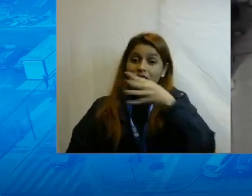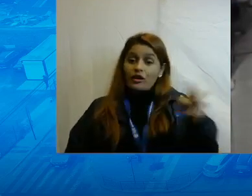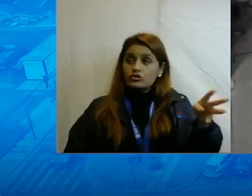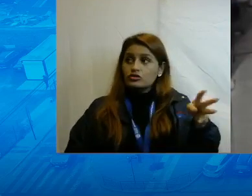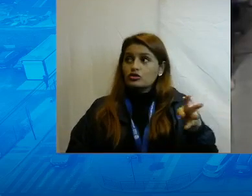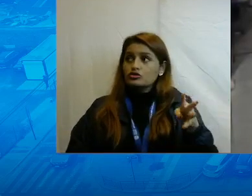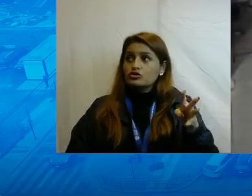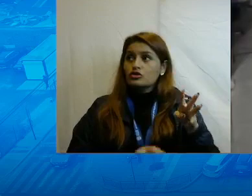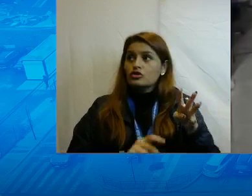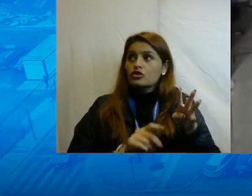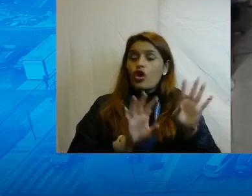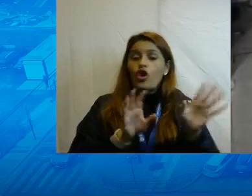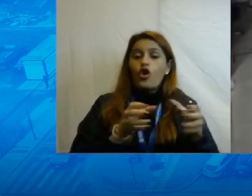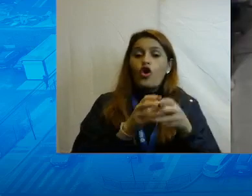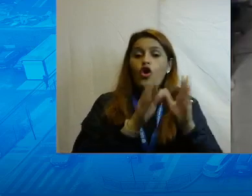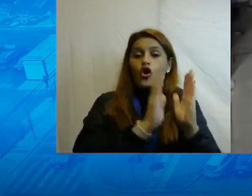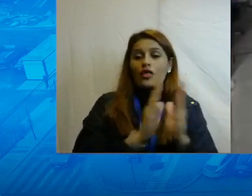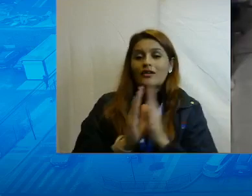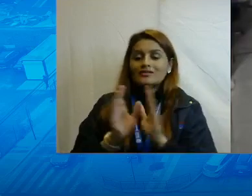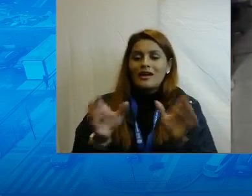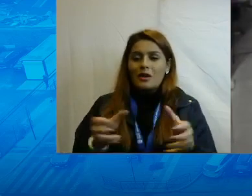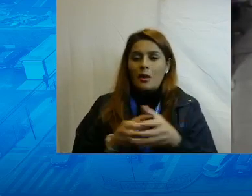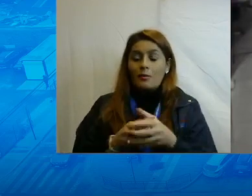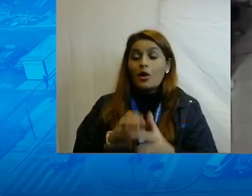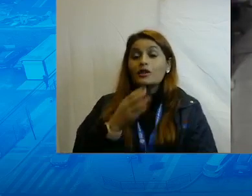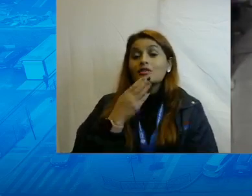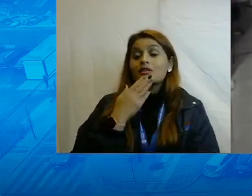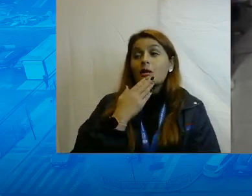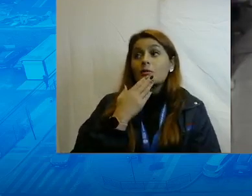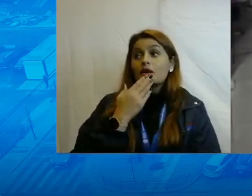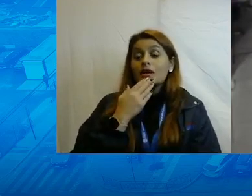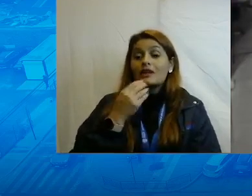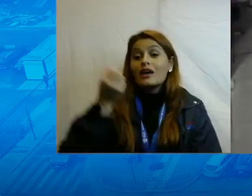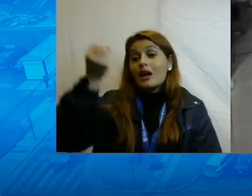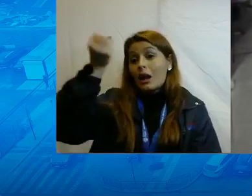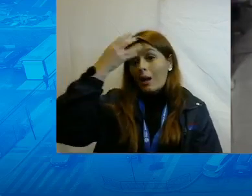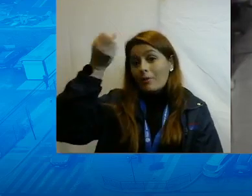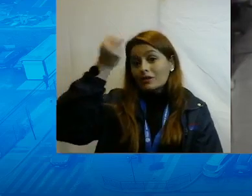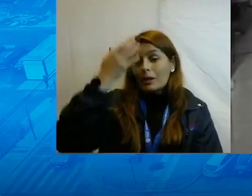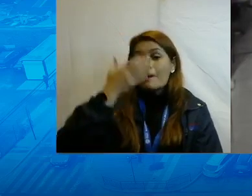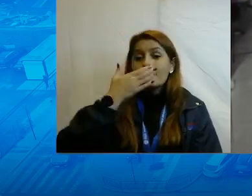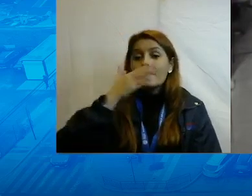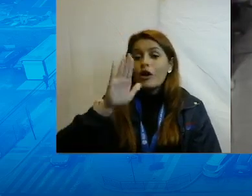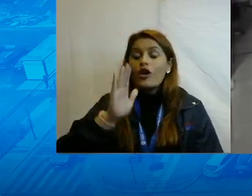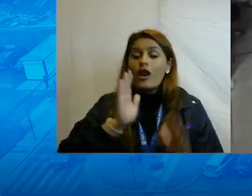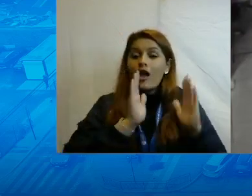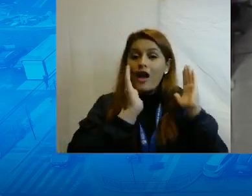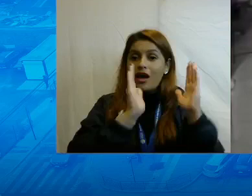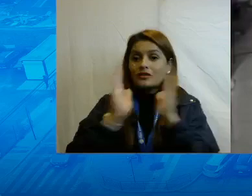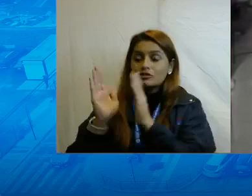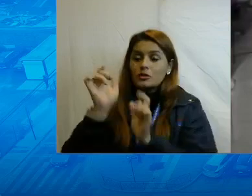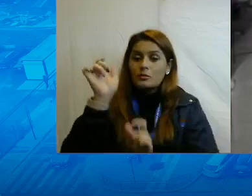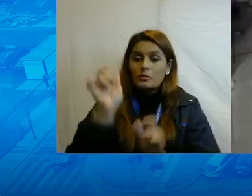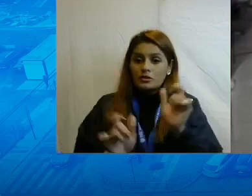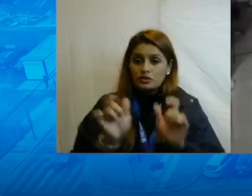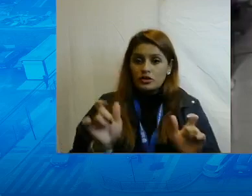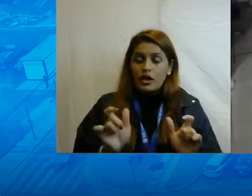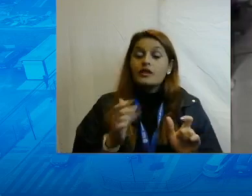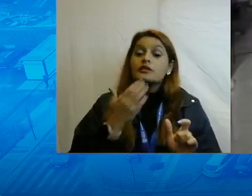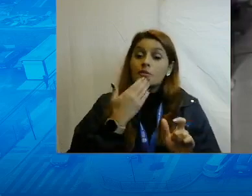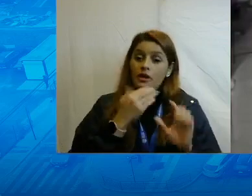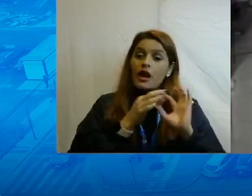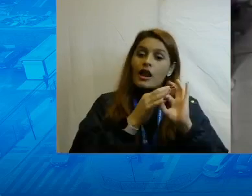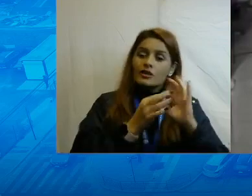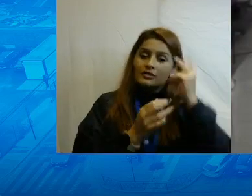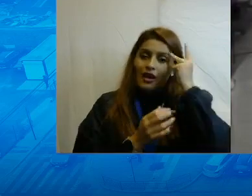la organización del equipo, y también estamos capacitándonos para tener una mejor atención a público. Así que le agradecemos los